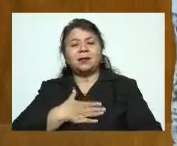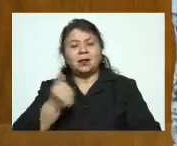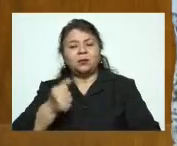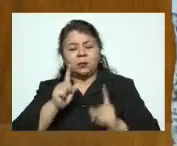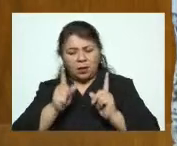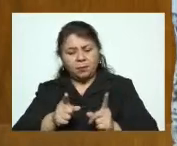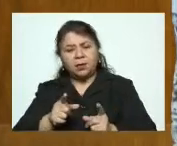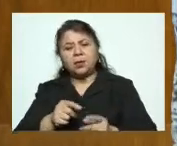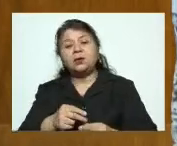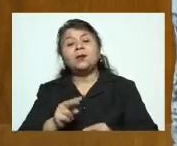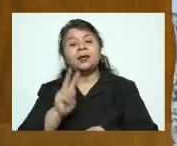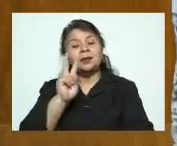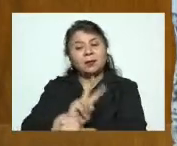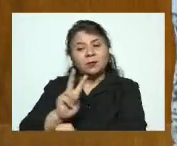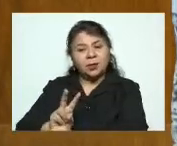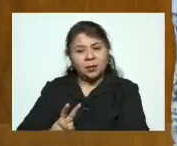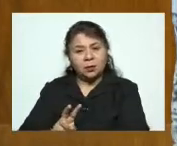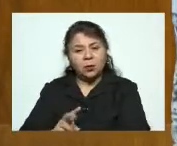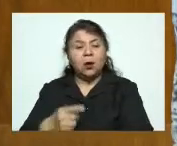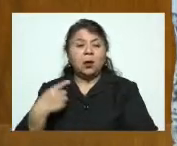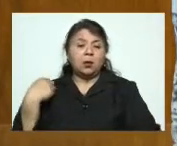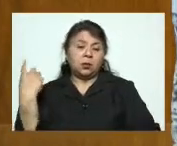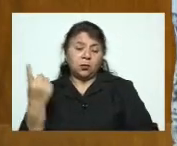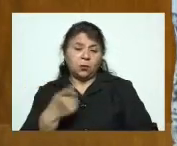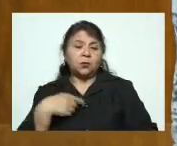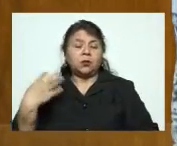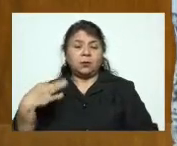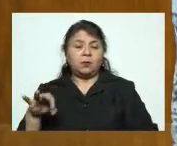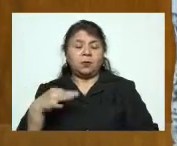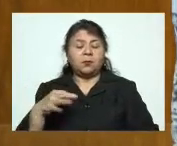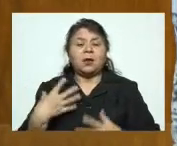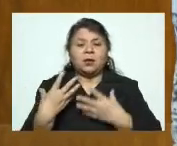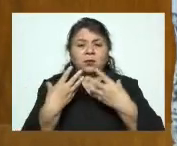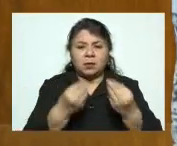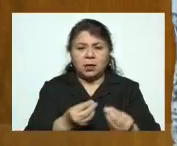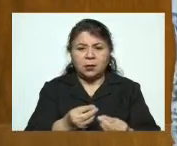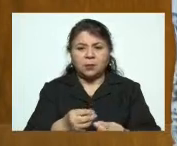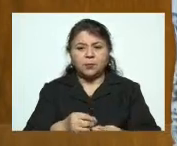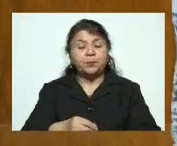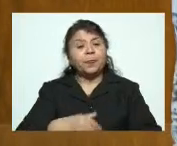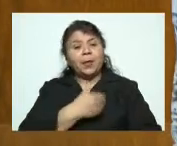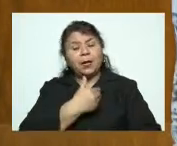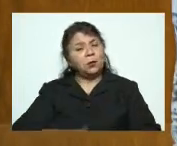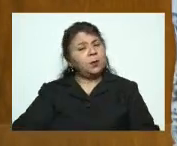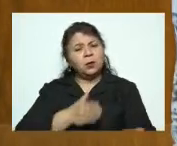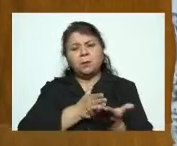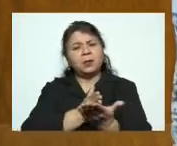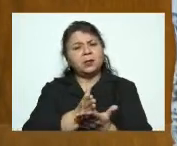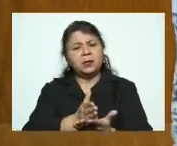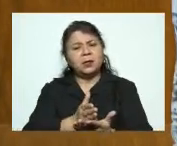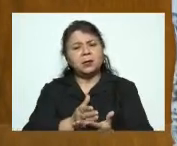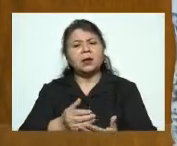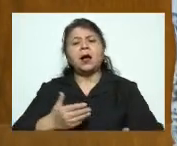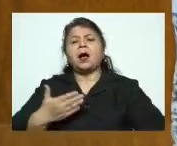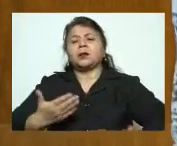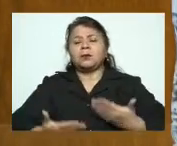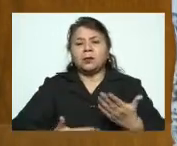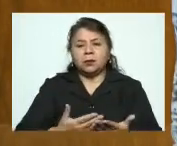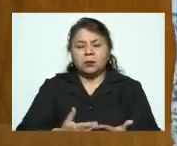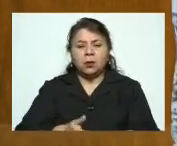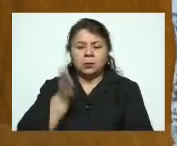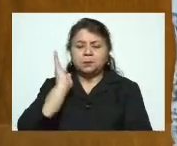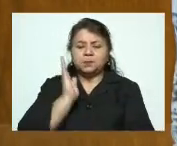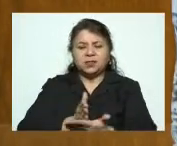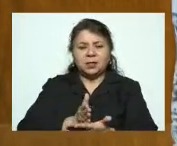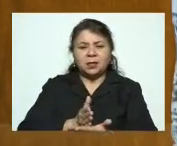gobierno de la provincia de San Juan, que tengo el honor de representar, va a seguir actuando. Y será enfático, pero viene